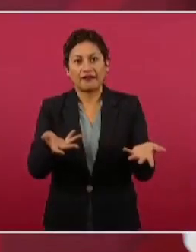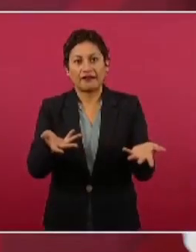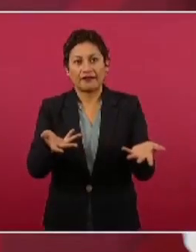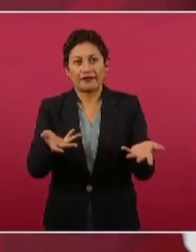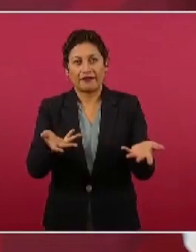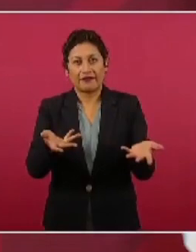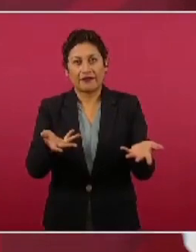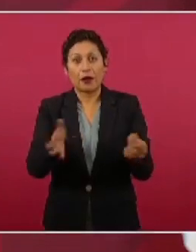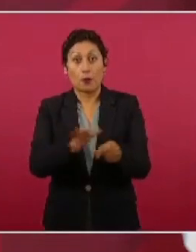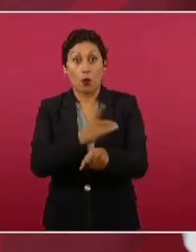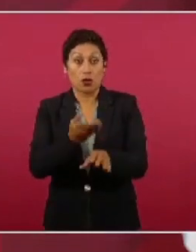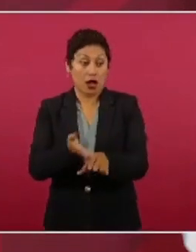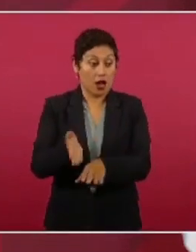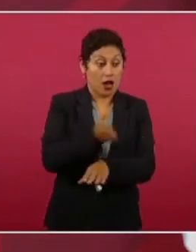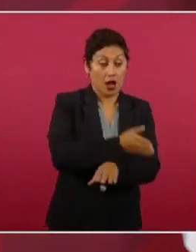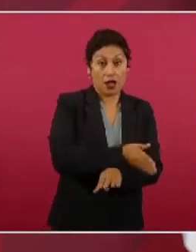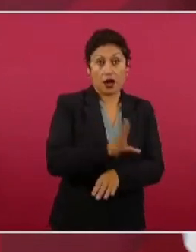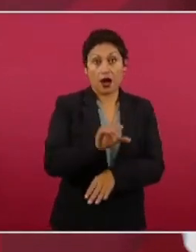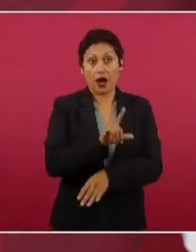Nada.